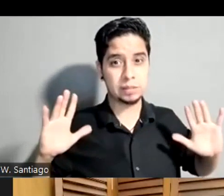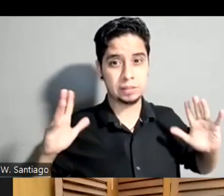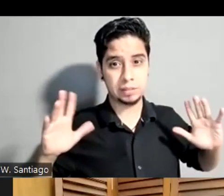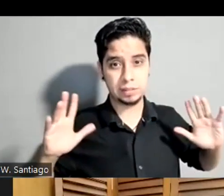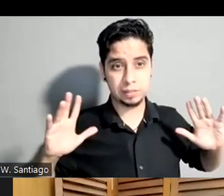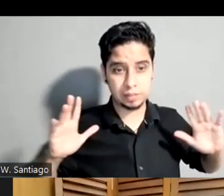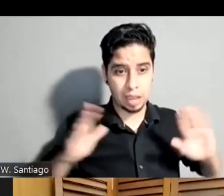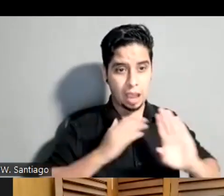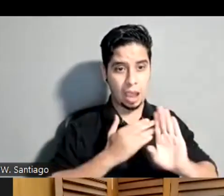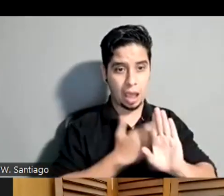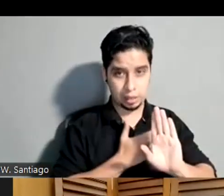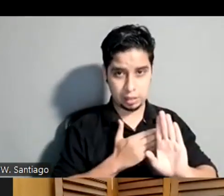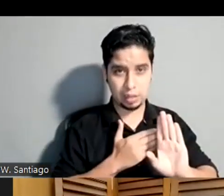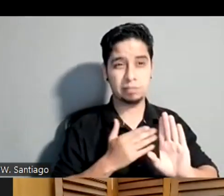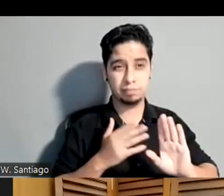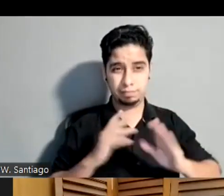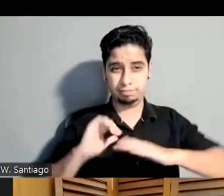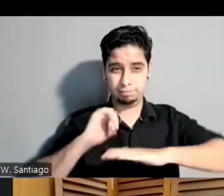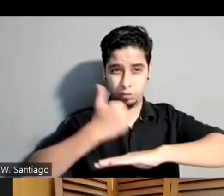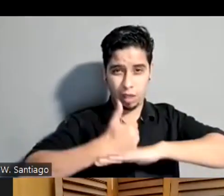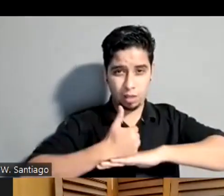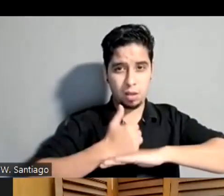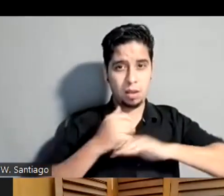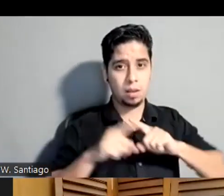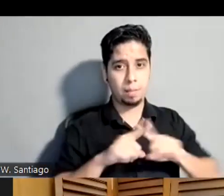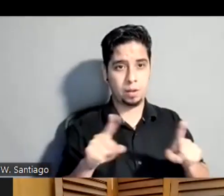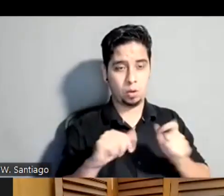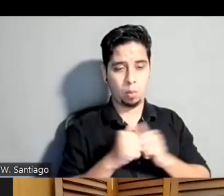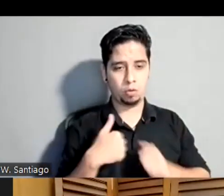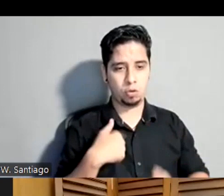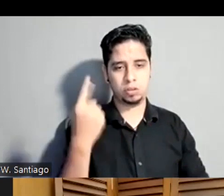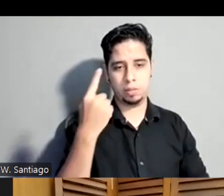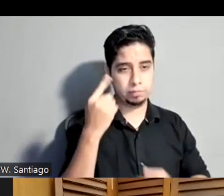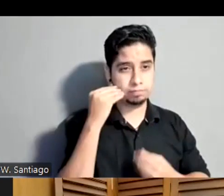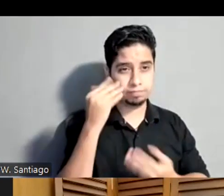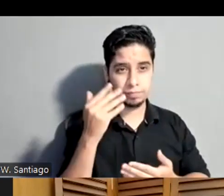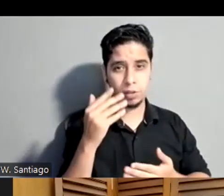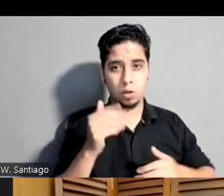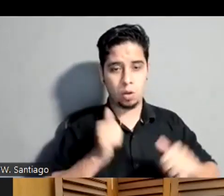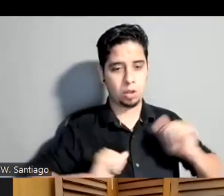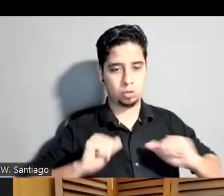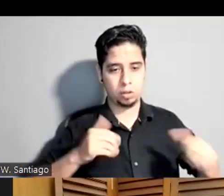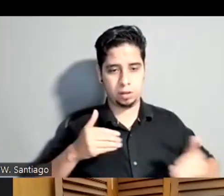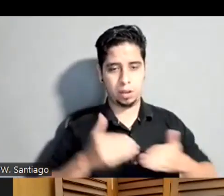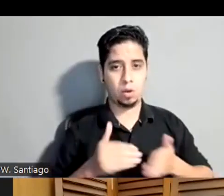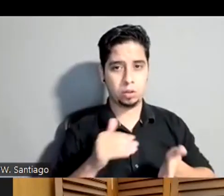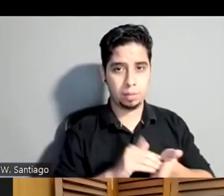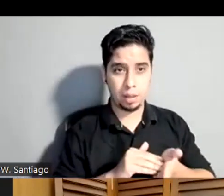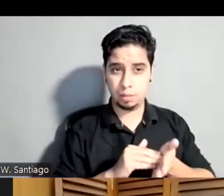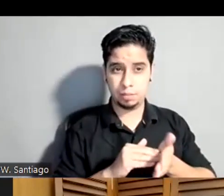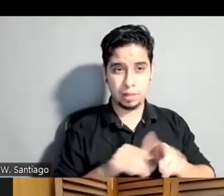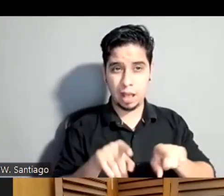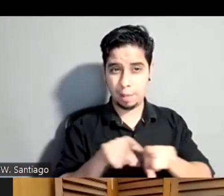ha hecho antes, pero entonces, como siempre yo digo, ¿no?, los actores vuelven y llegan a hacer, aunque sea la misma pieza,